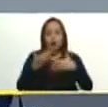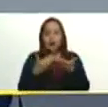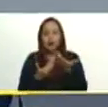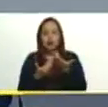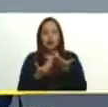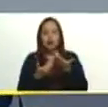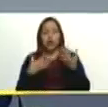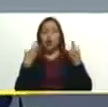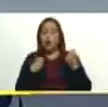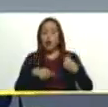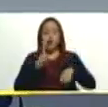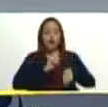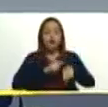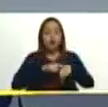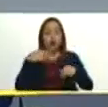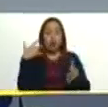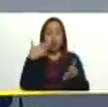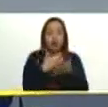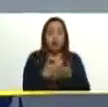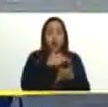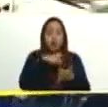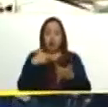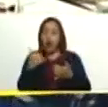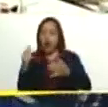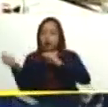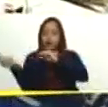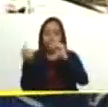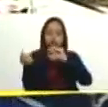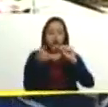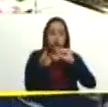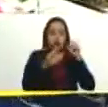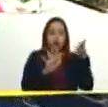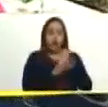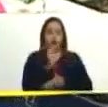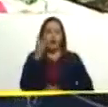Y durante mucho tiempo hemos hablado de esas experiencias compartidas.